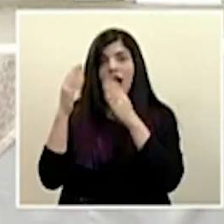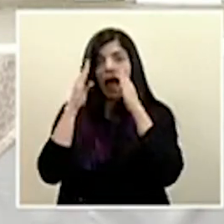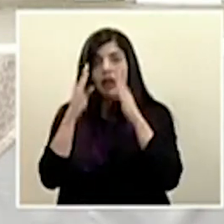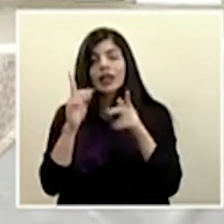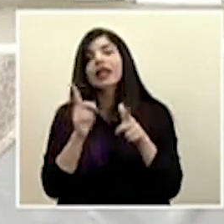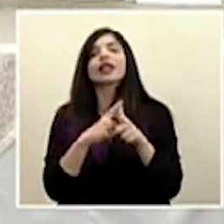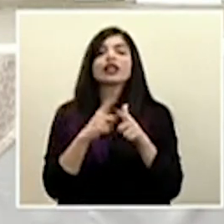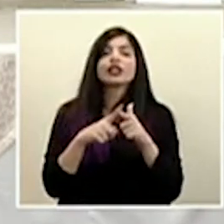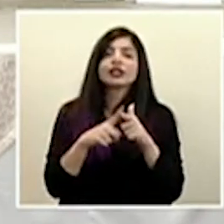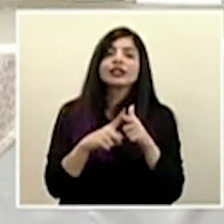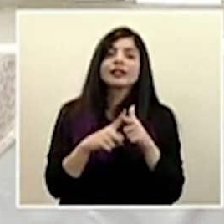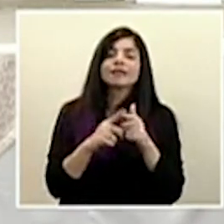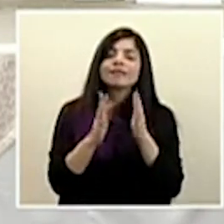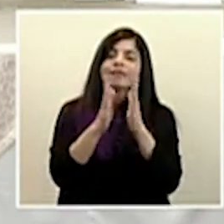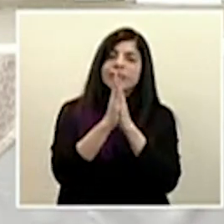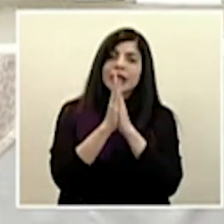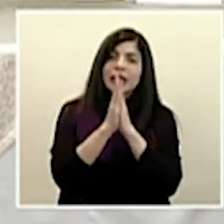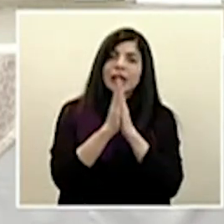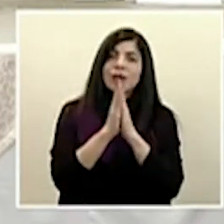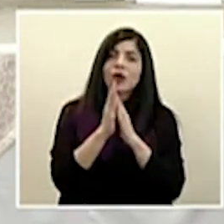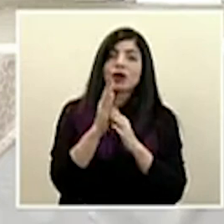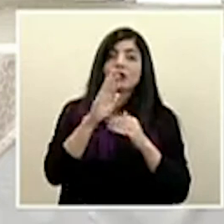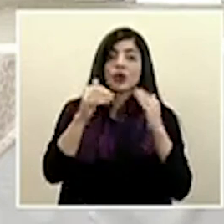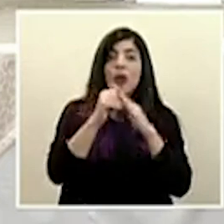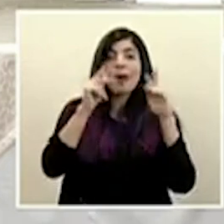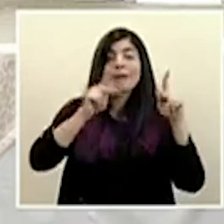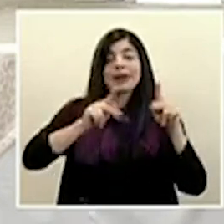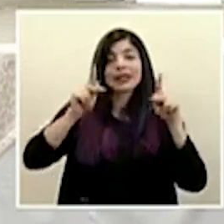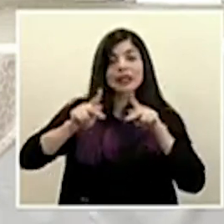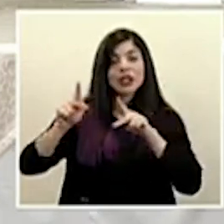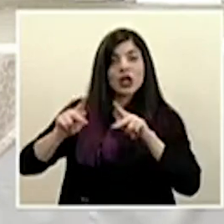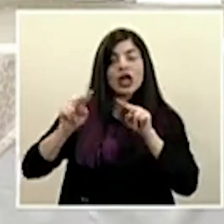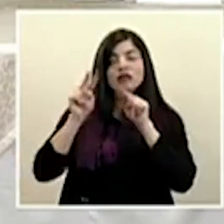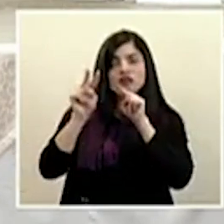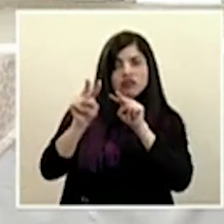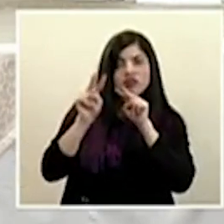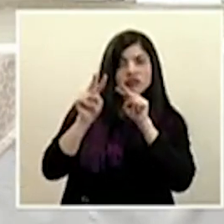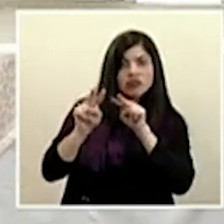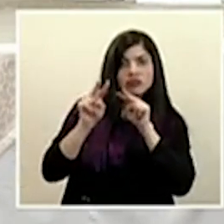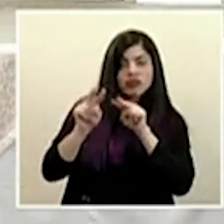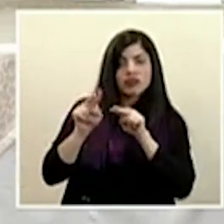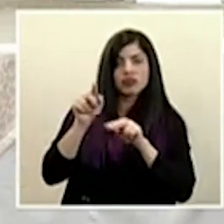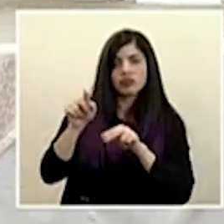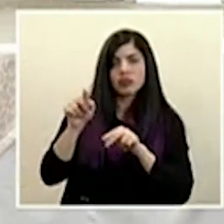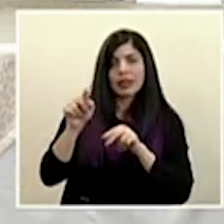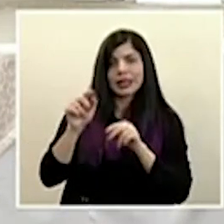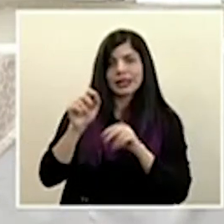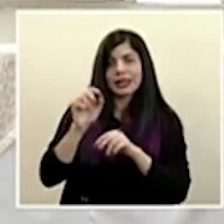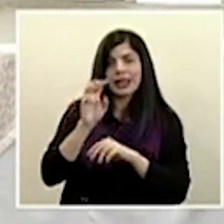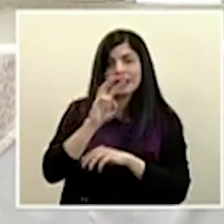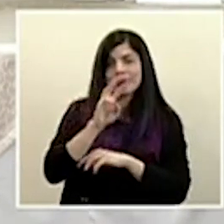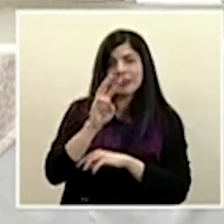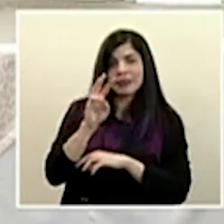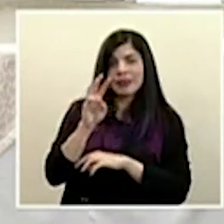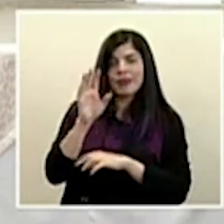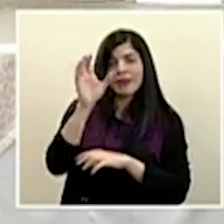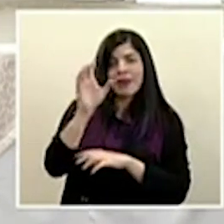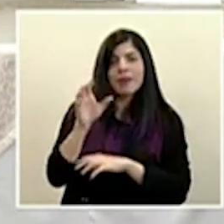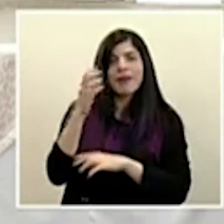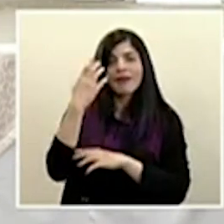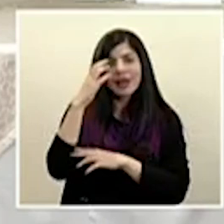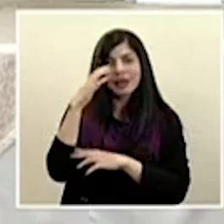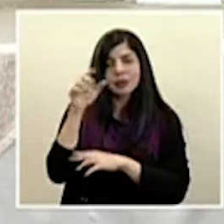que les pedimos a la ciudadanía estar pendiente de estas páginas de red